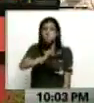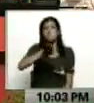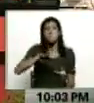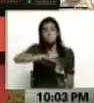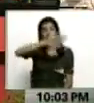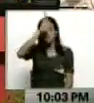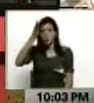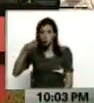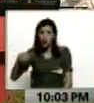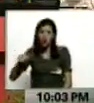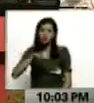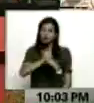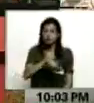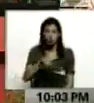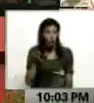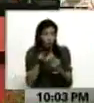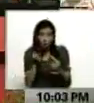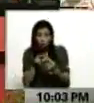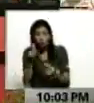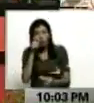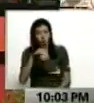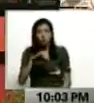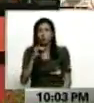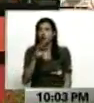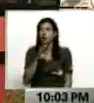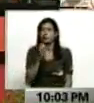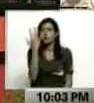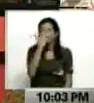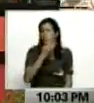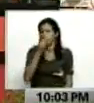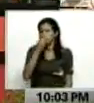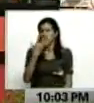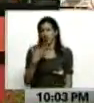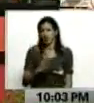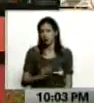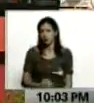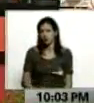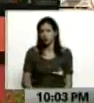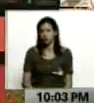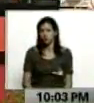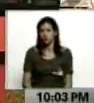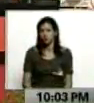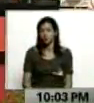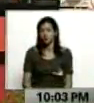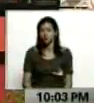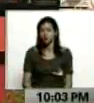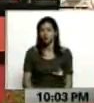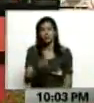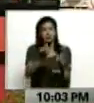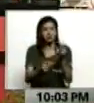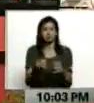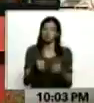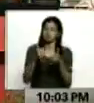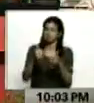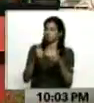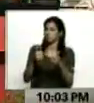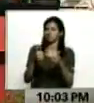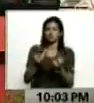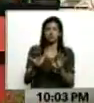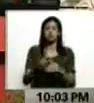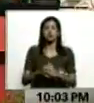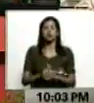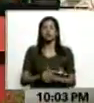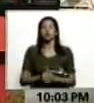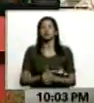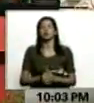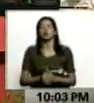muy bonito es caripe arri en la montaña no han ido a caripe porque no conozc caripe no sabe lo bonito que es eso una belleza y además la gente es